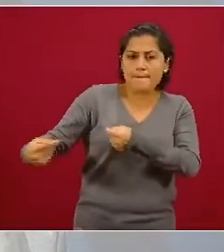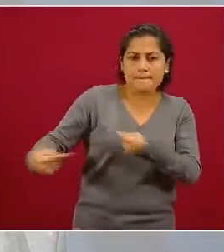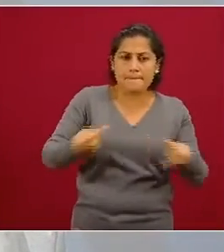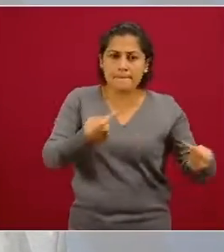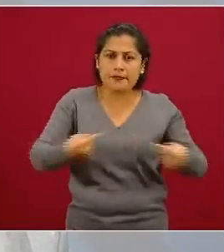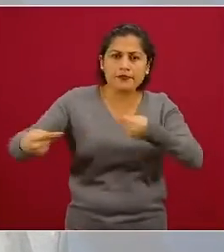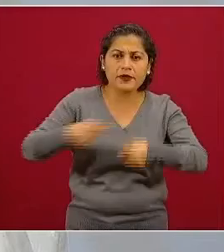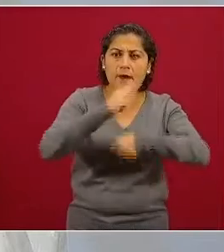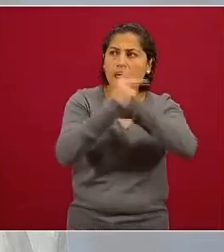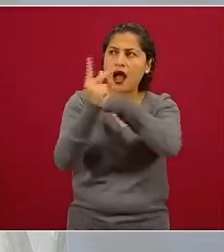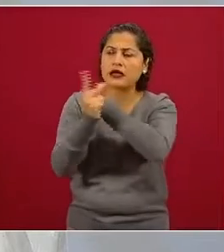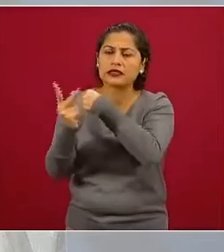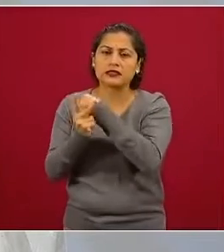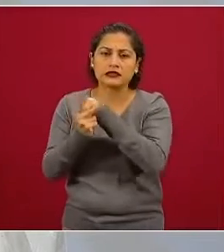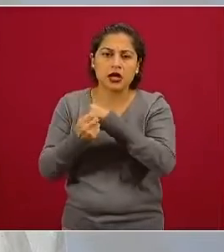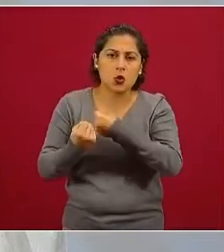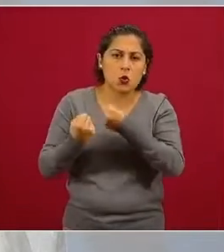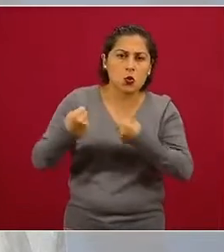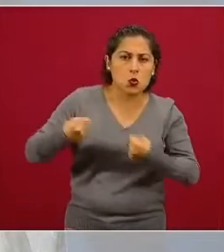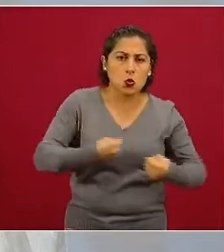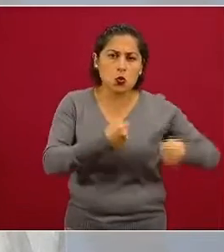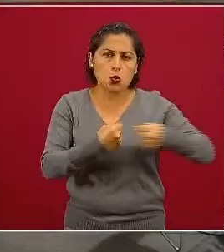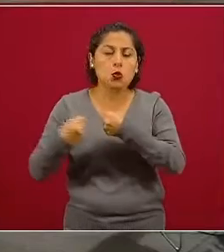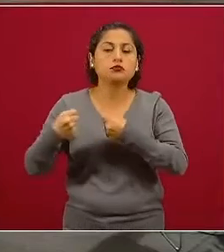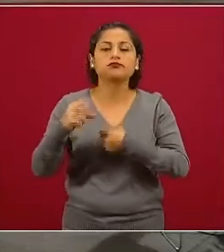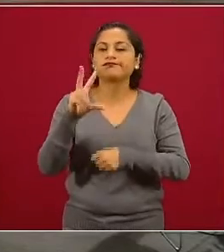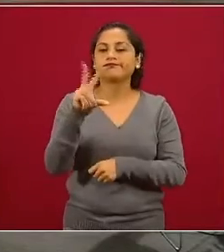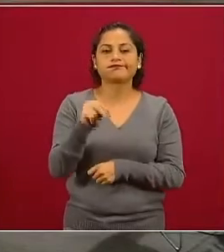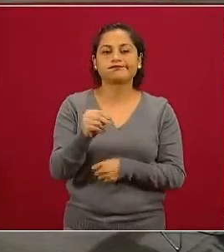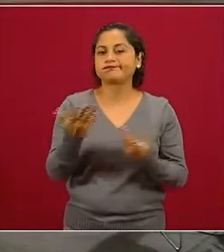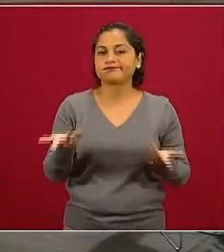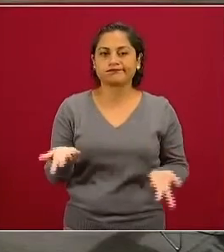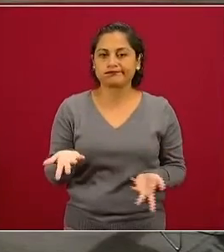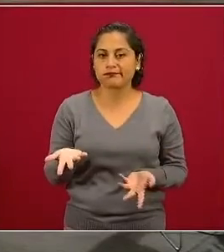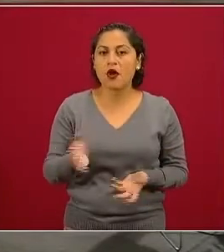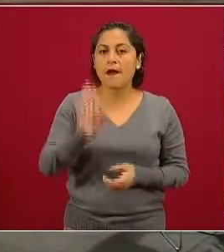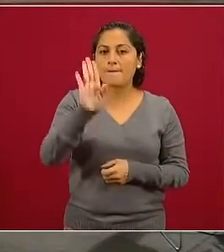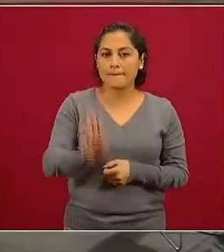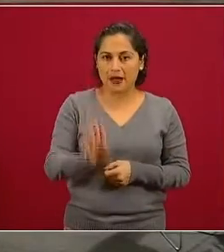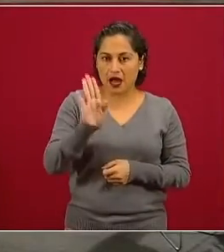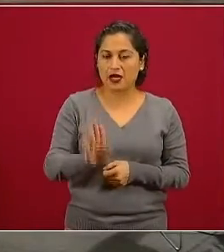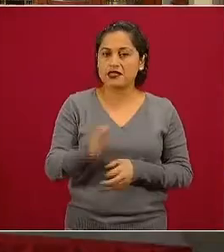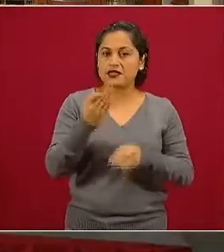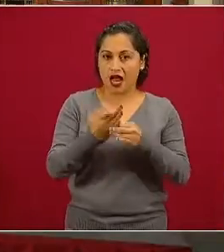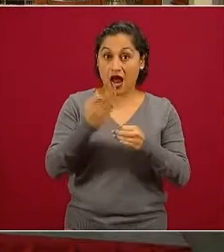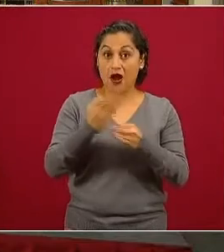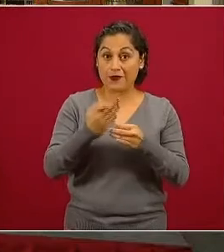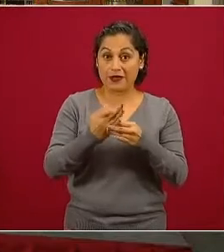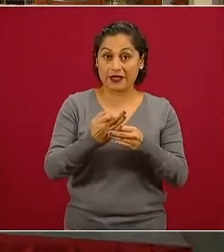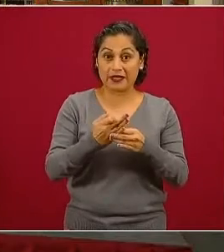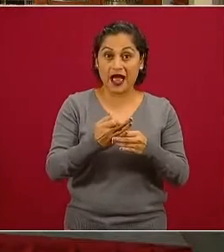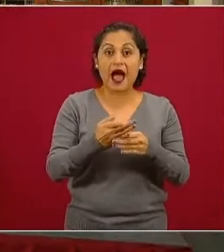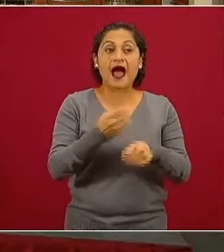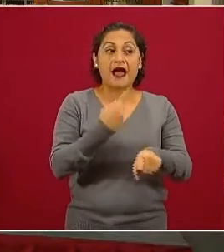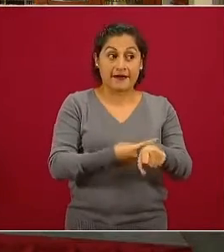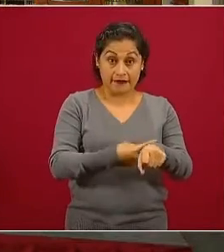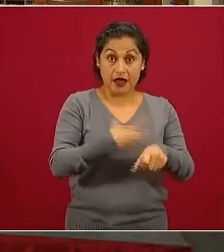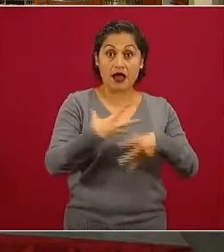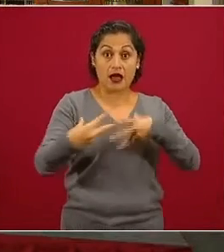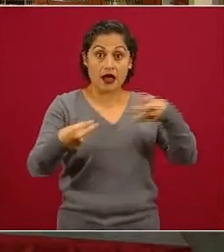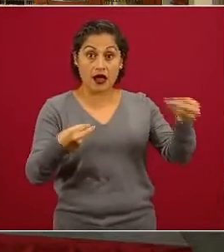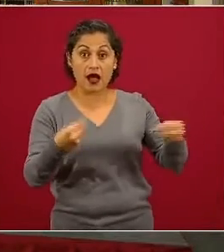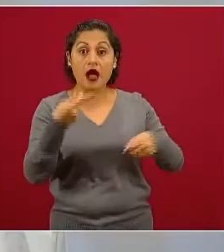sustancial, yo creo, de las vacunas, y con esto termino, es que las vacunas deben ser un bien público mundial,